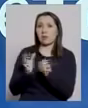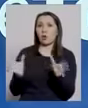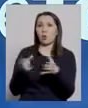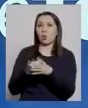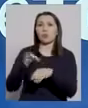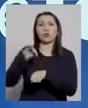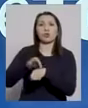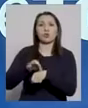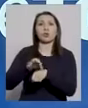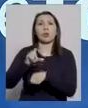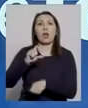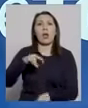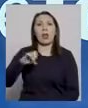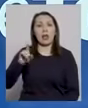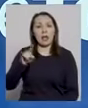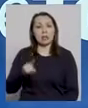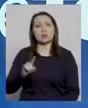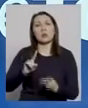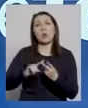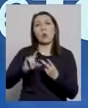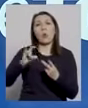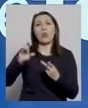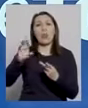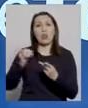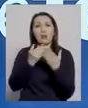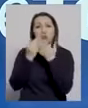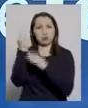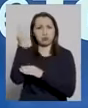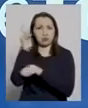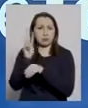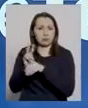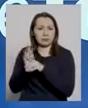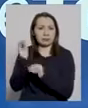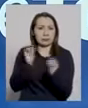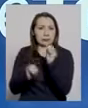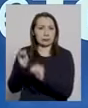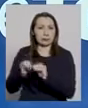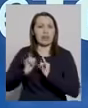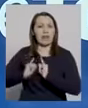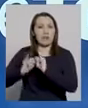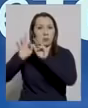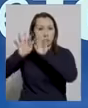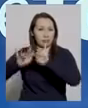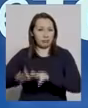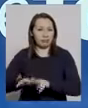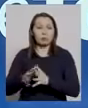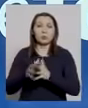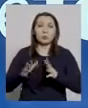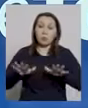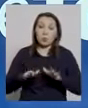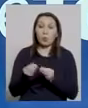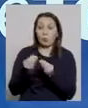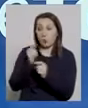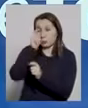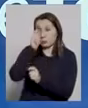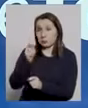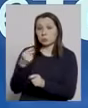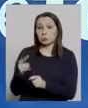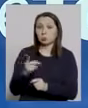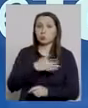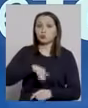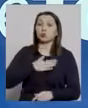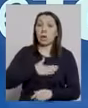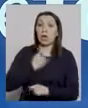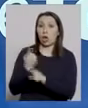doctor Canals, el doctor Cuadrado y otros doctores y académicos que participan en ese informe. Han hecho un gran esfuerzo y lo valoramos. Es nuestra